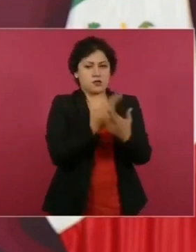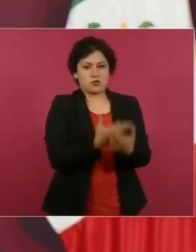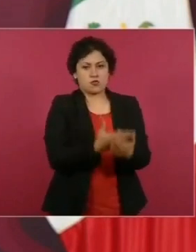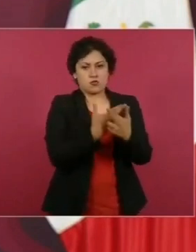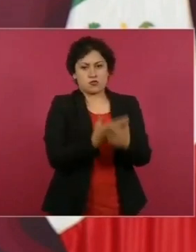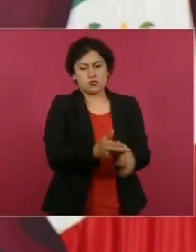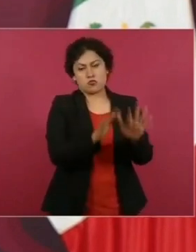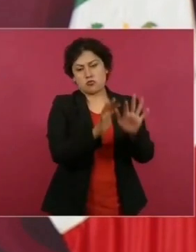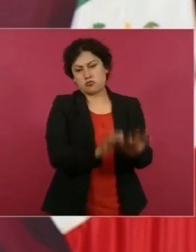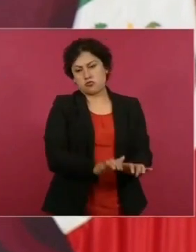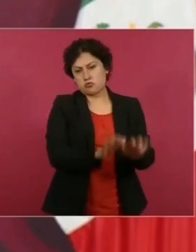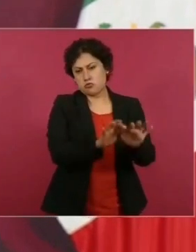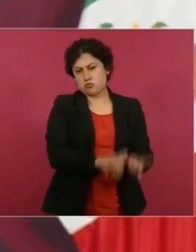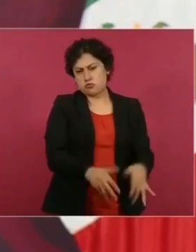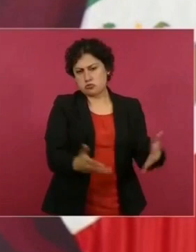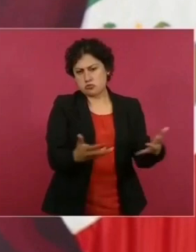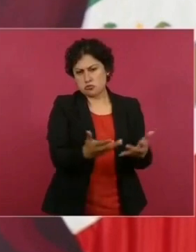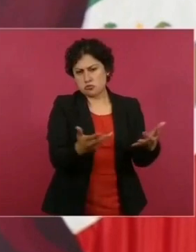avanzado,